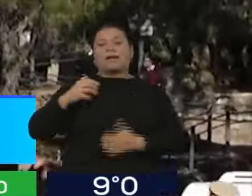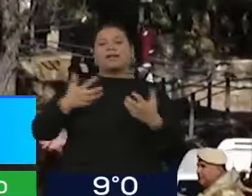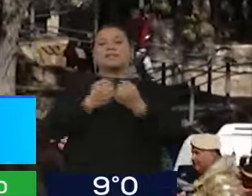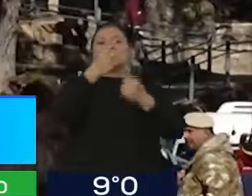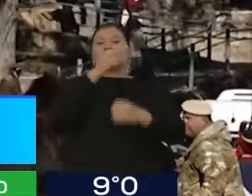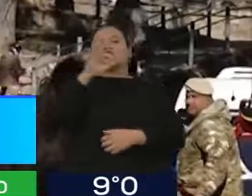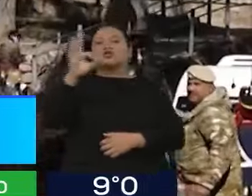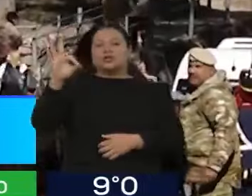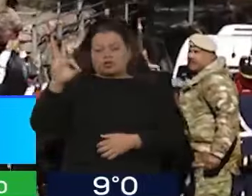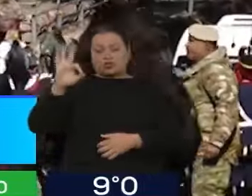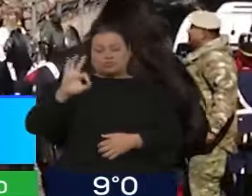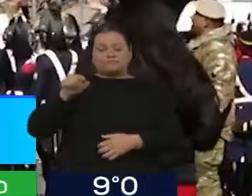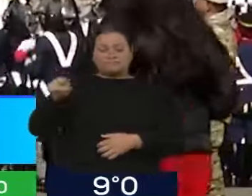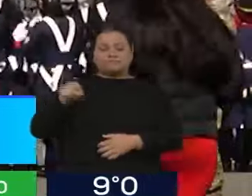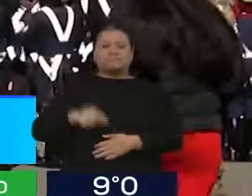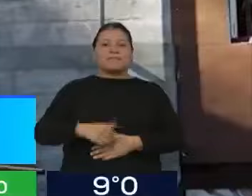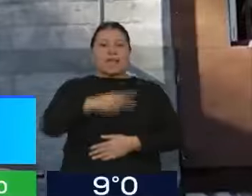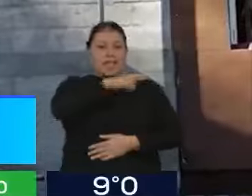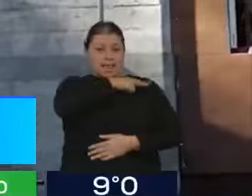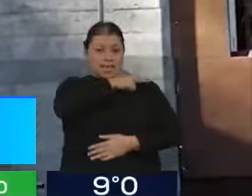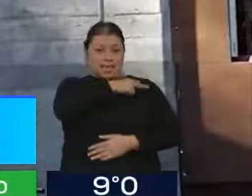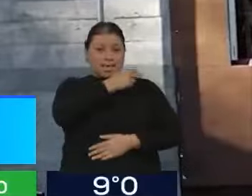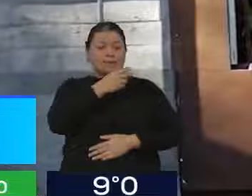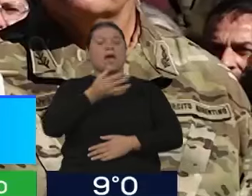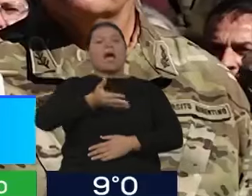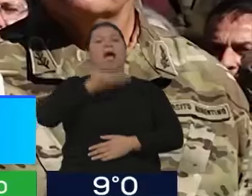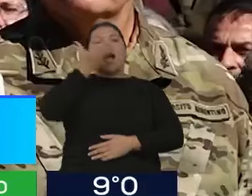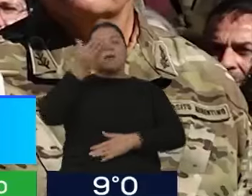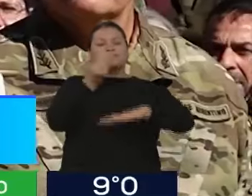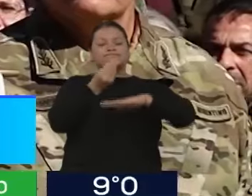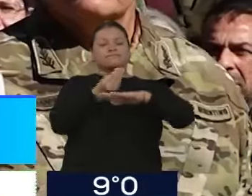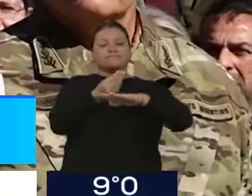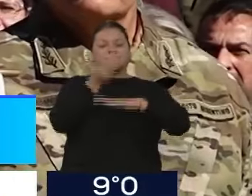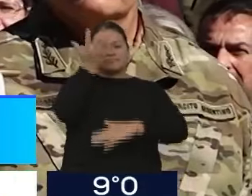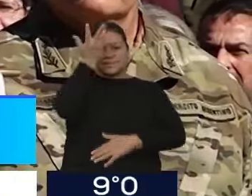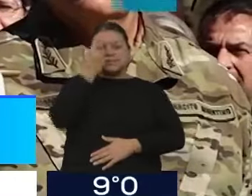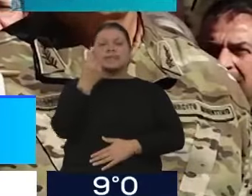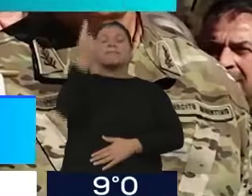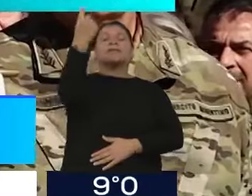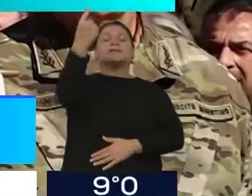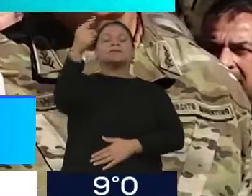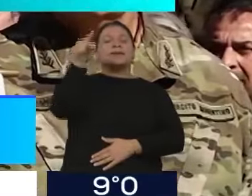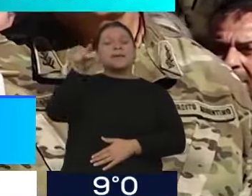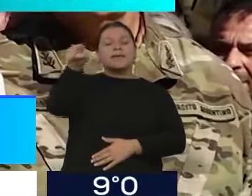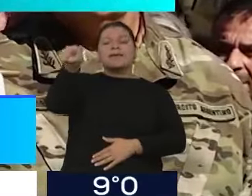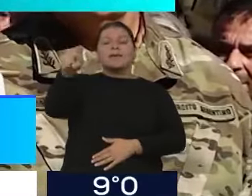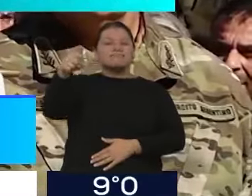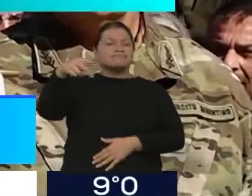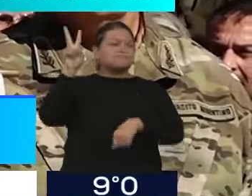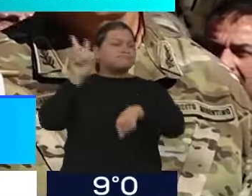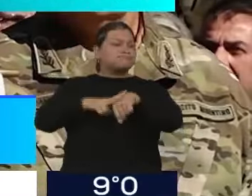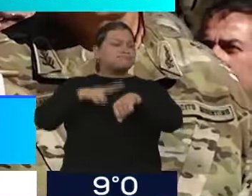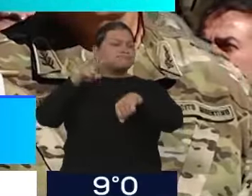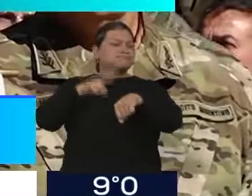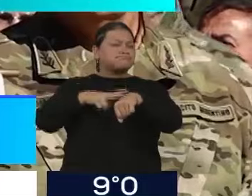Carlos Alberto Presti, brindó las primeras palabras. El general San Martín, con su genialidad militar, fraguó